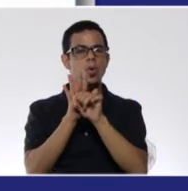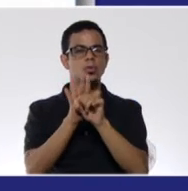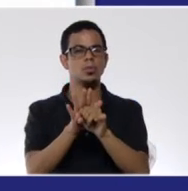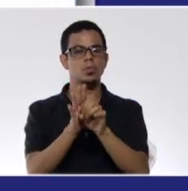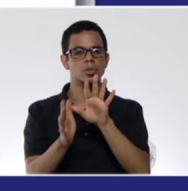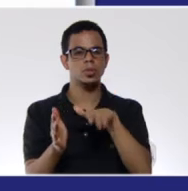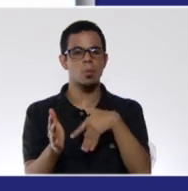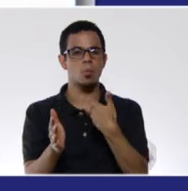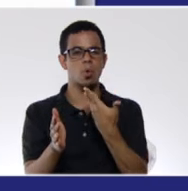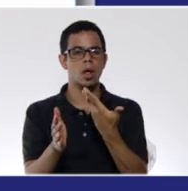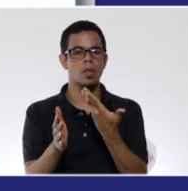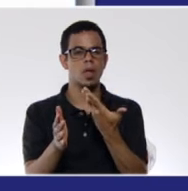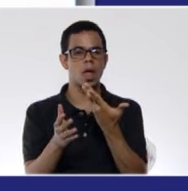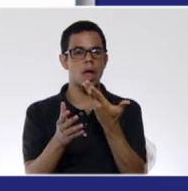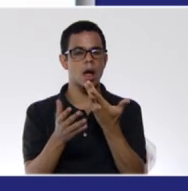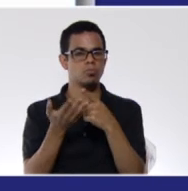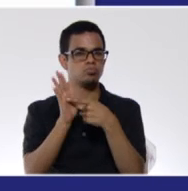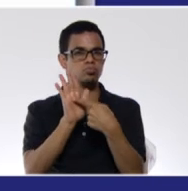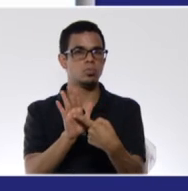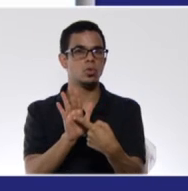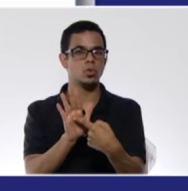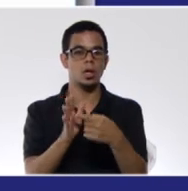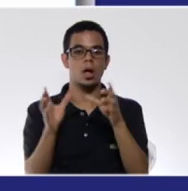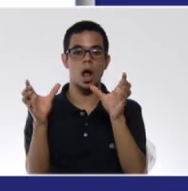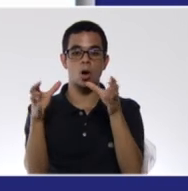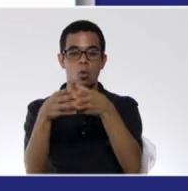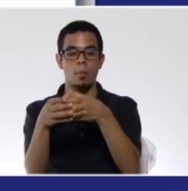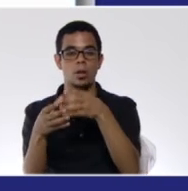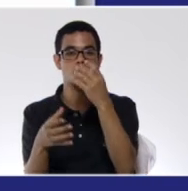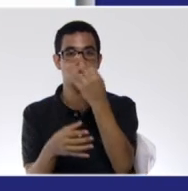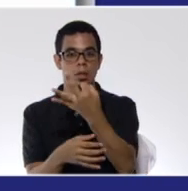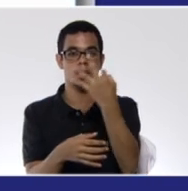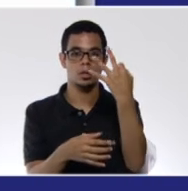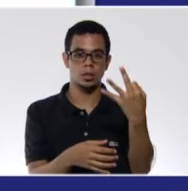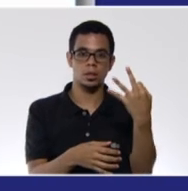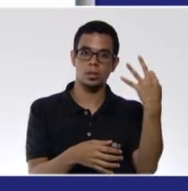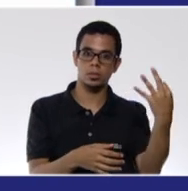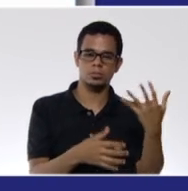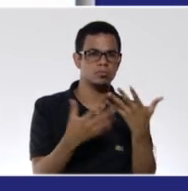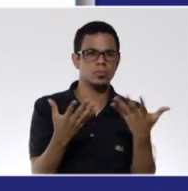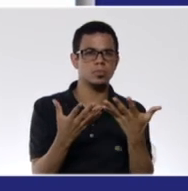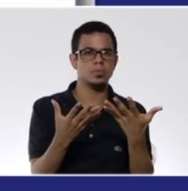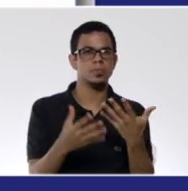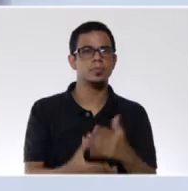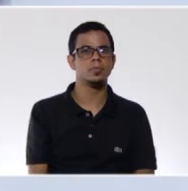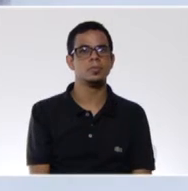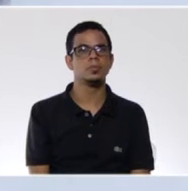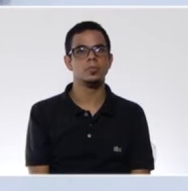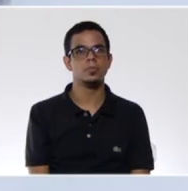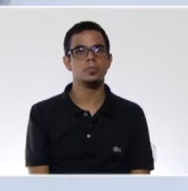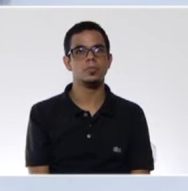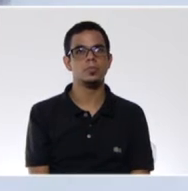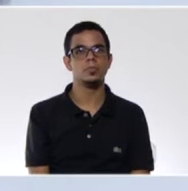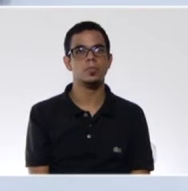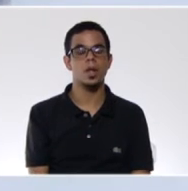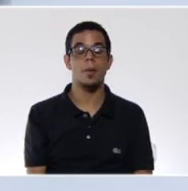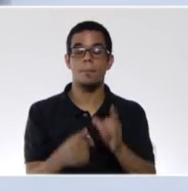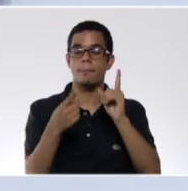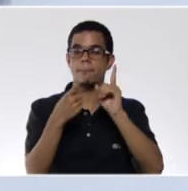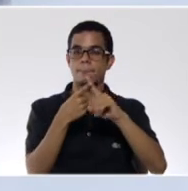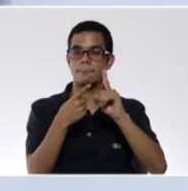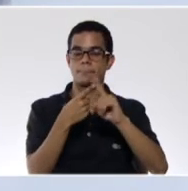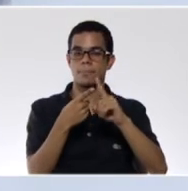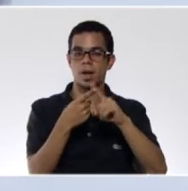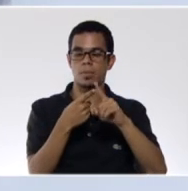hacerse izándolas de 3 en 3? Entonces, en primer lugar, vamos a